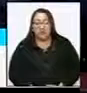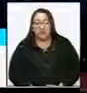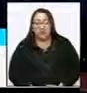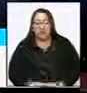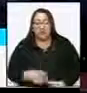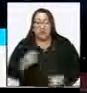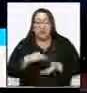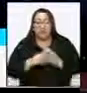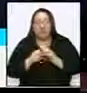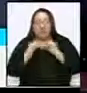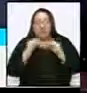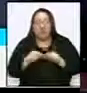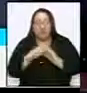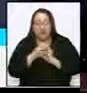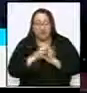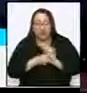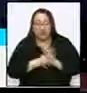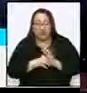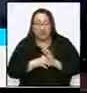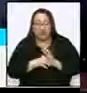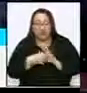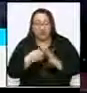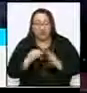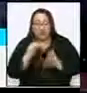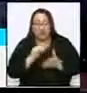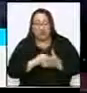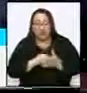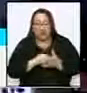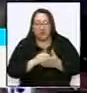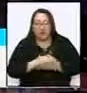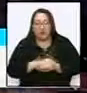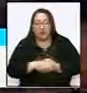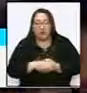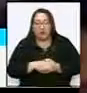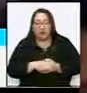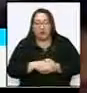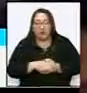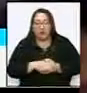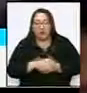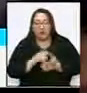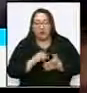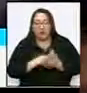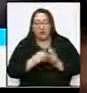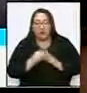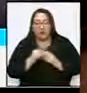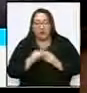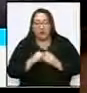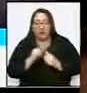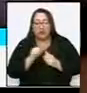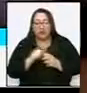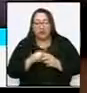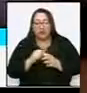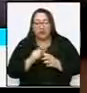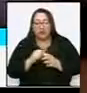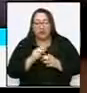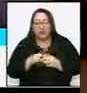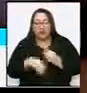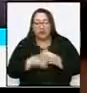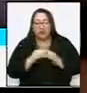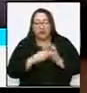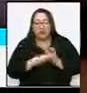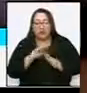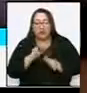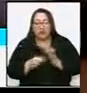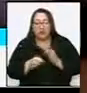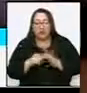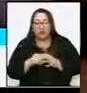legislativo que esta Constitución establece. Y al respecto tenemos que señalar que en nuestro ordenamiento